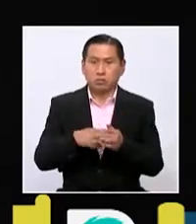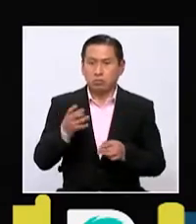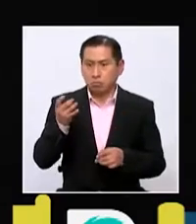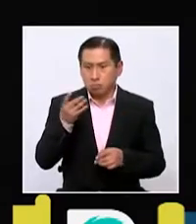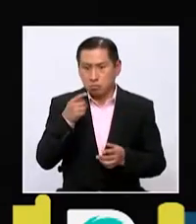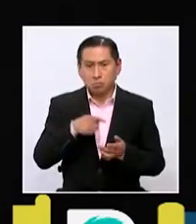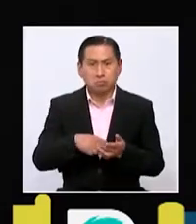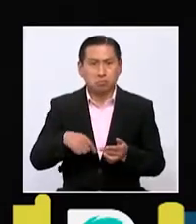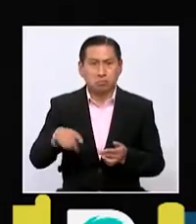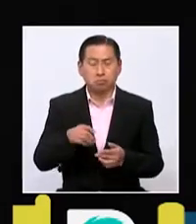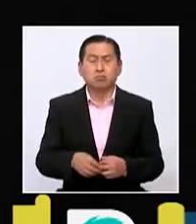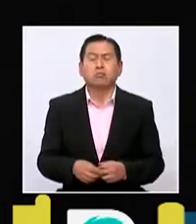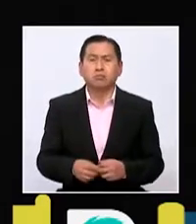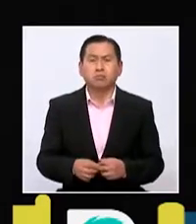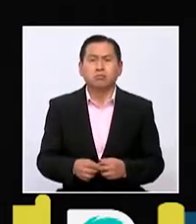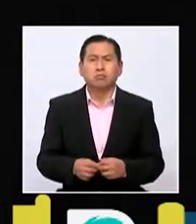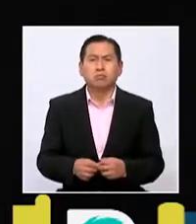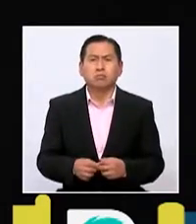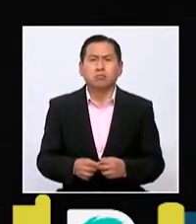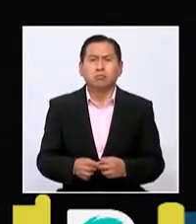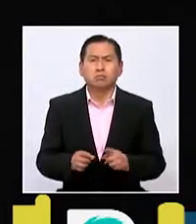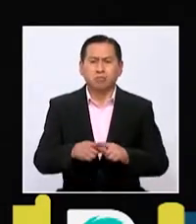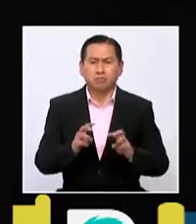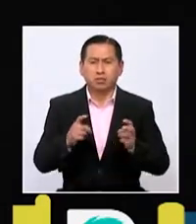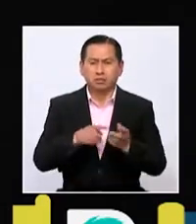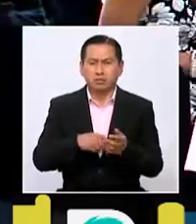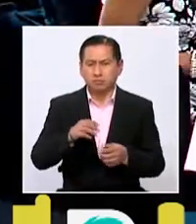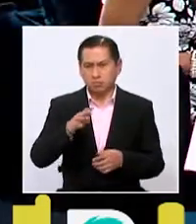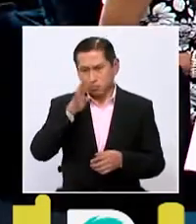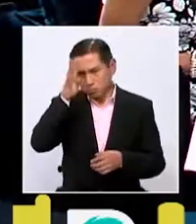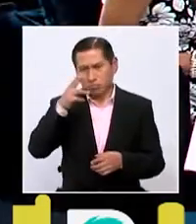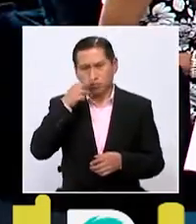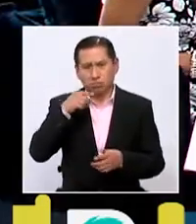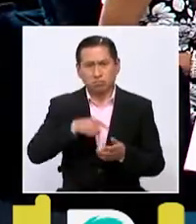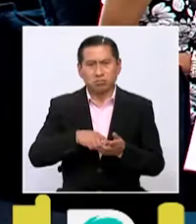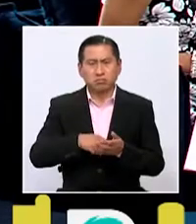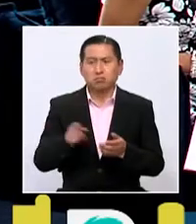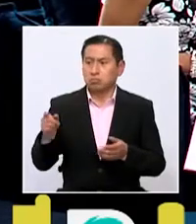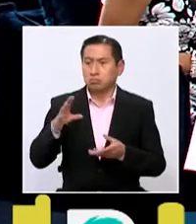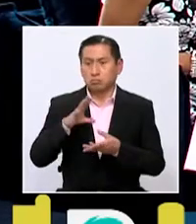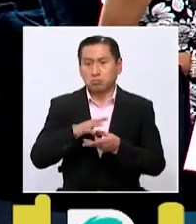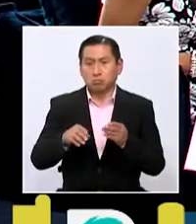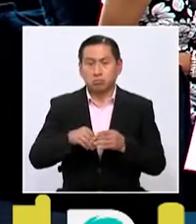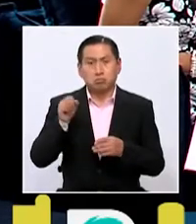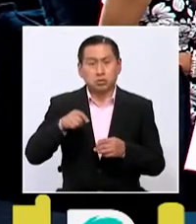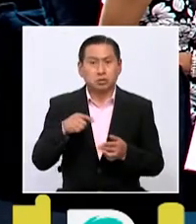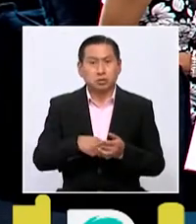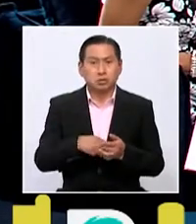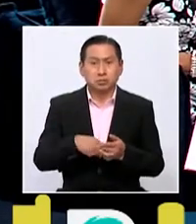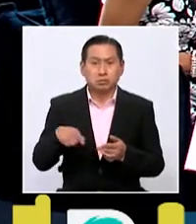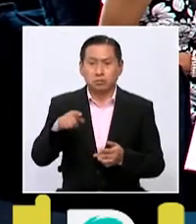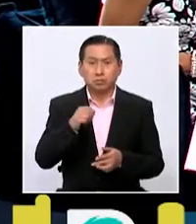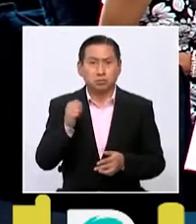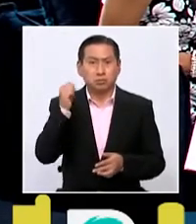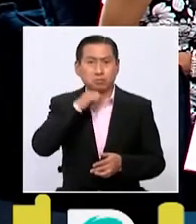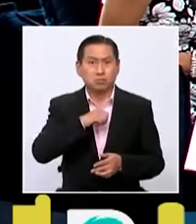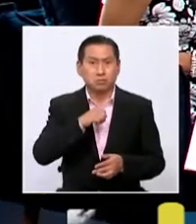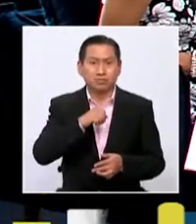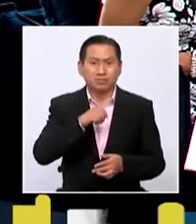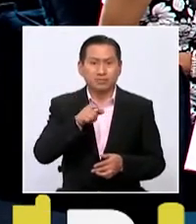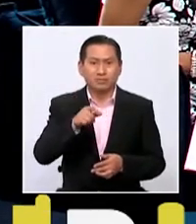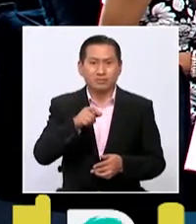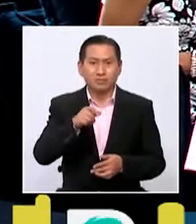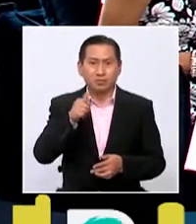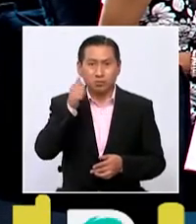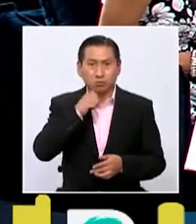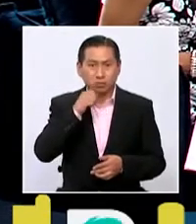narcotráfico. Pero no es más que una historia de ficción, del cual narra, pues sí, la aventura de la cual se ha